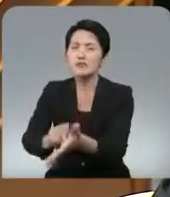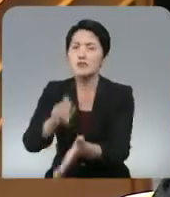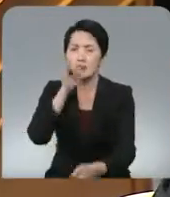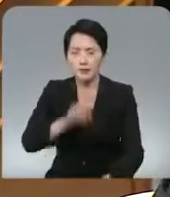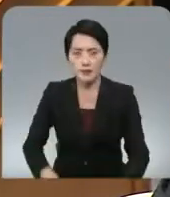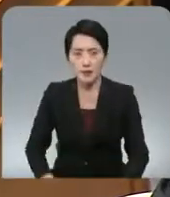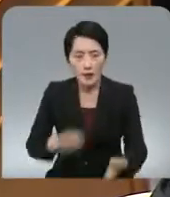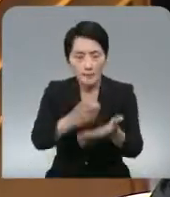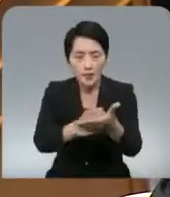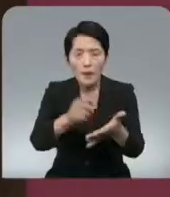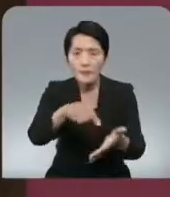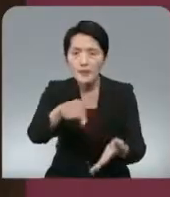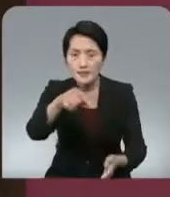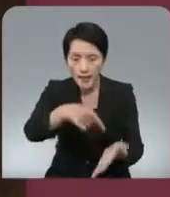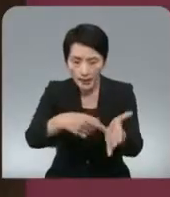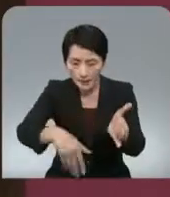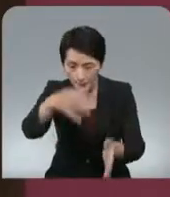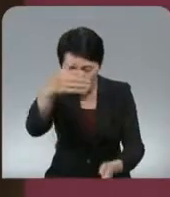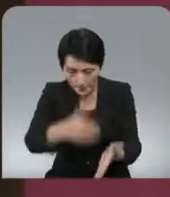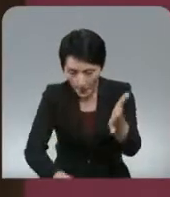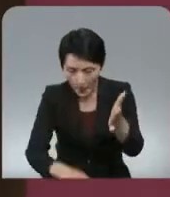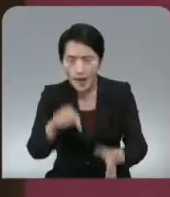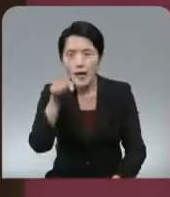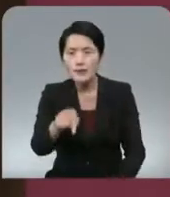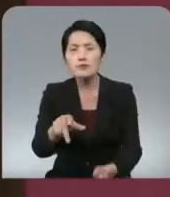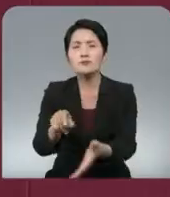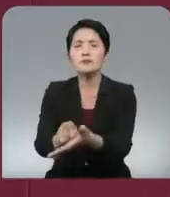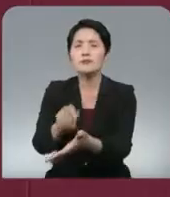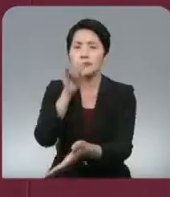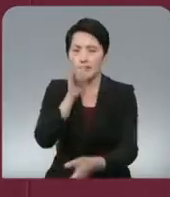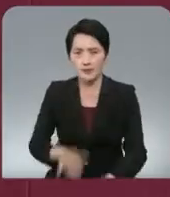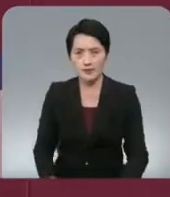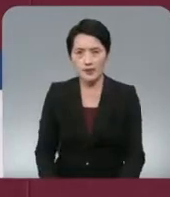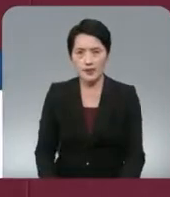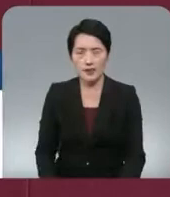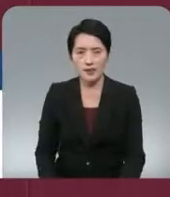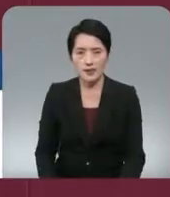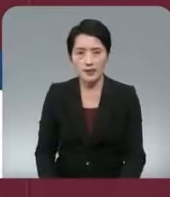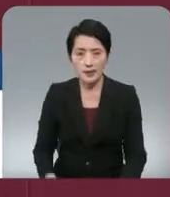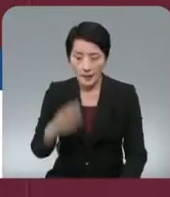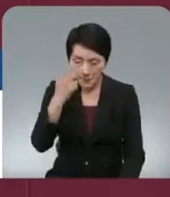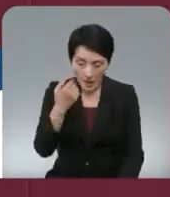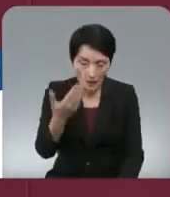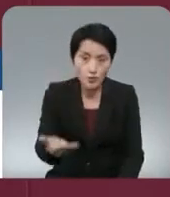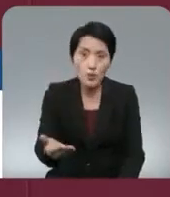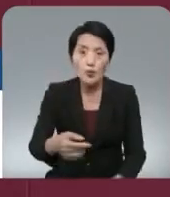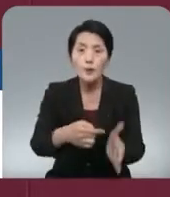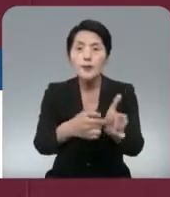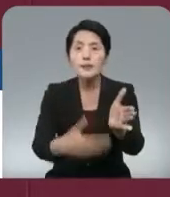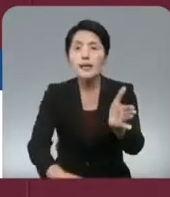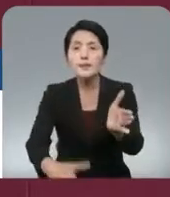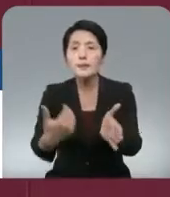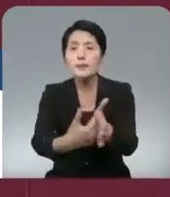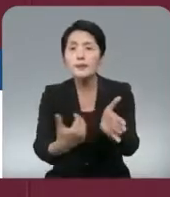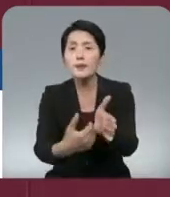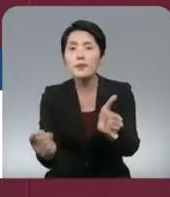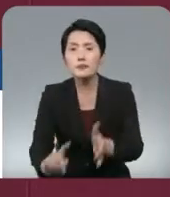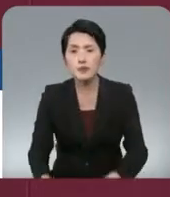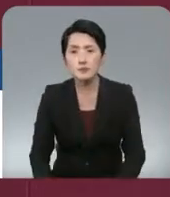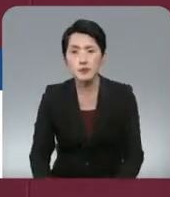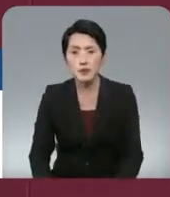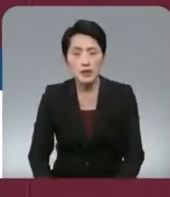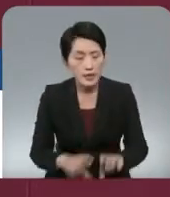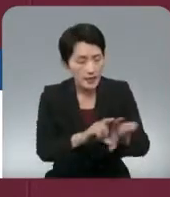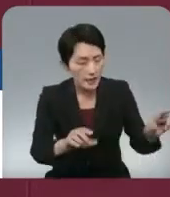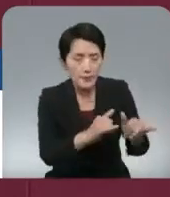sistemas sociales para que todos ciudadano pueda gozar de una vida satisfactoria en todos los ámbitos desde elementos básicos como vivienda empleo